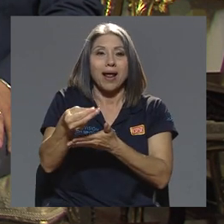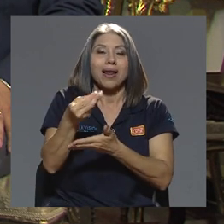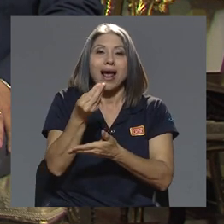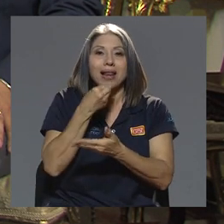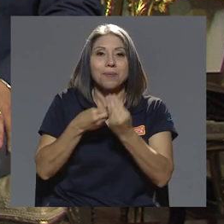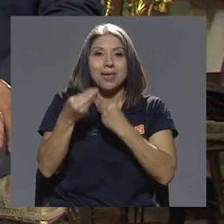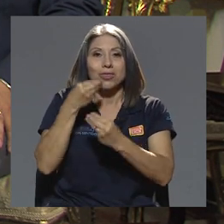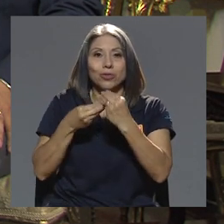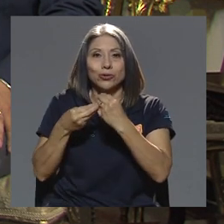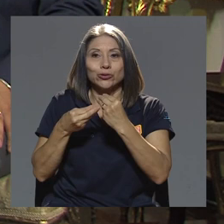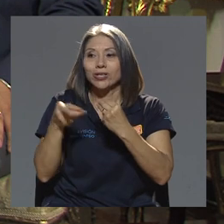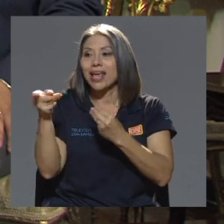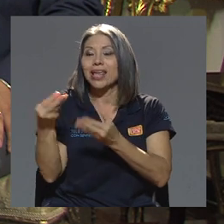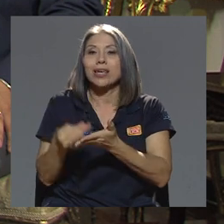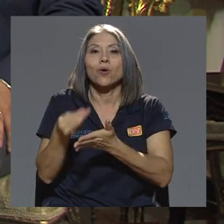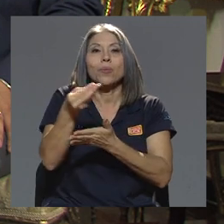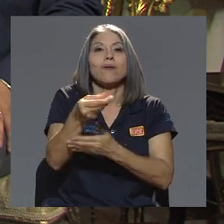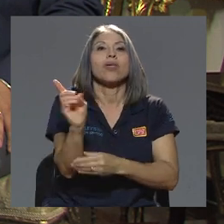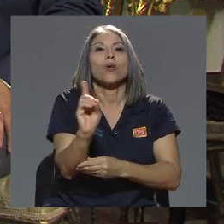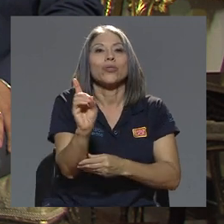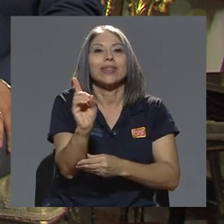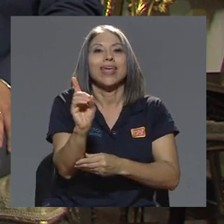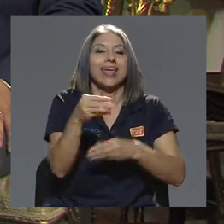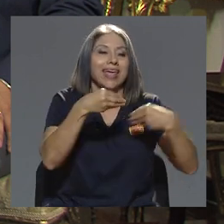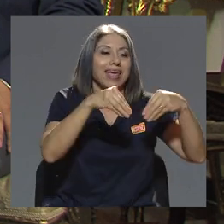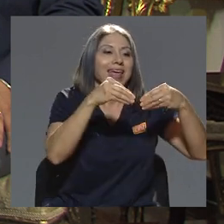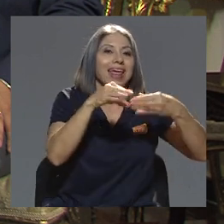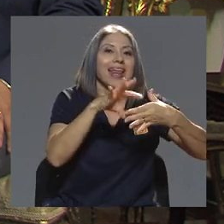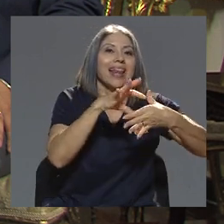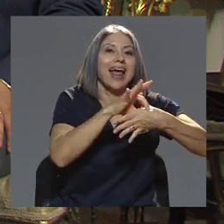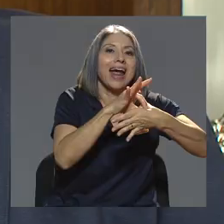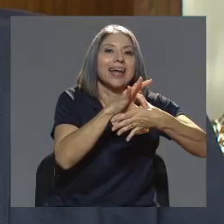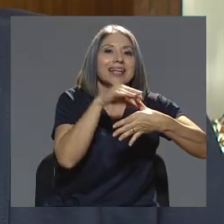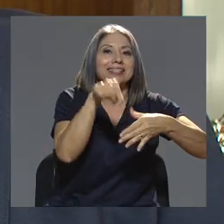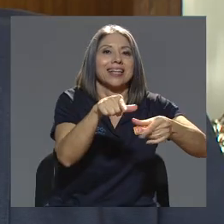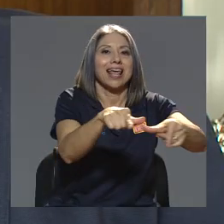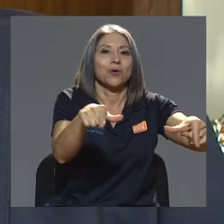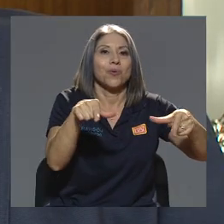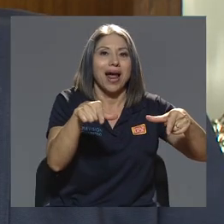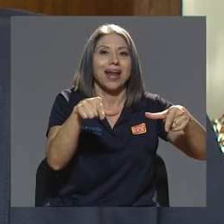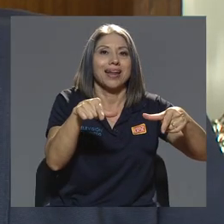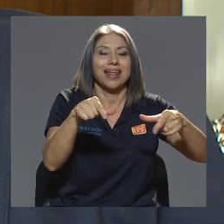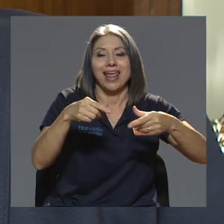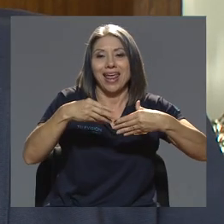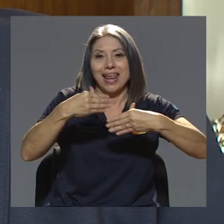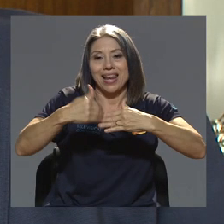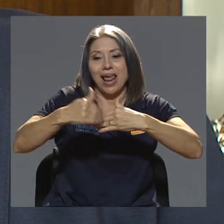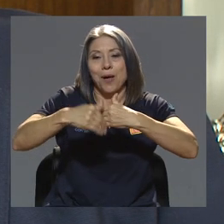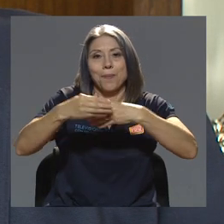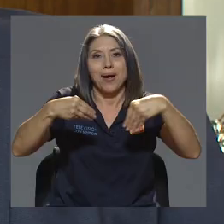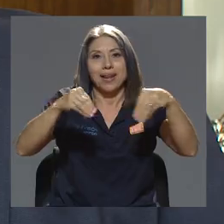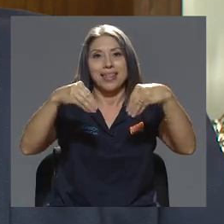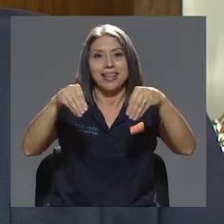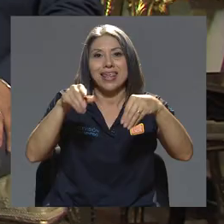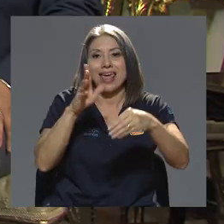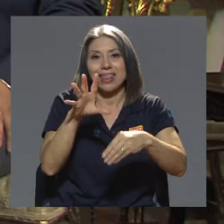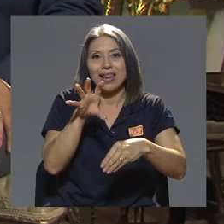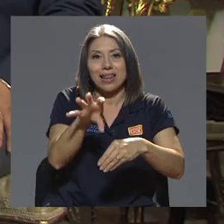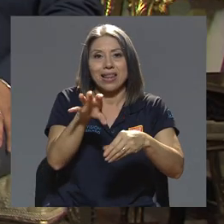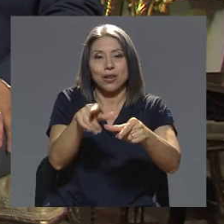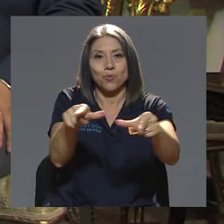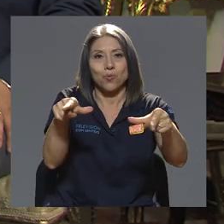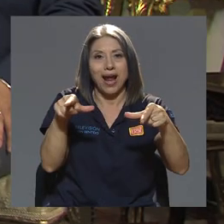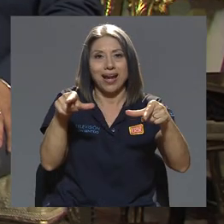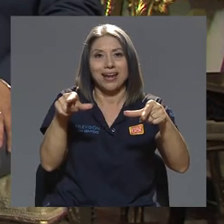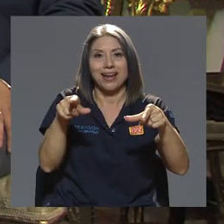que se gastaba ¿en dónde? En la carnicería del lugar, en la panadería del lugar, en el estanco del lugar. Entonces, era un programa